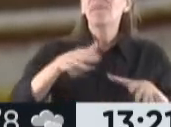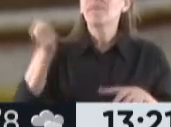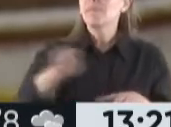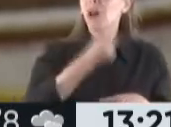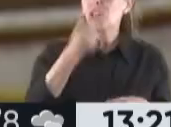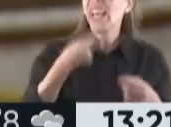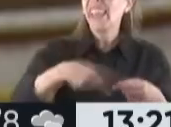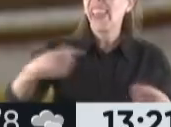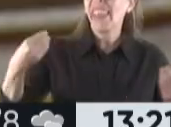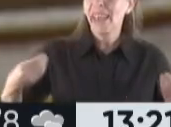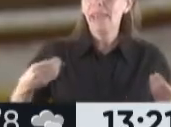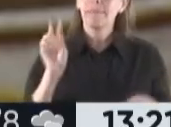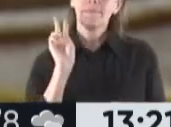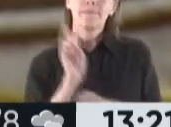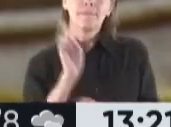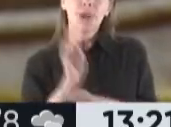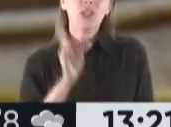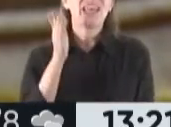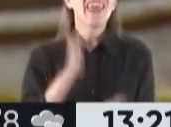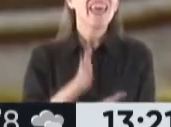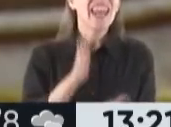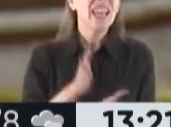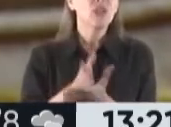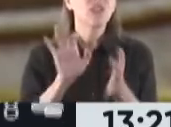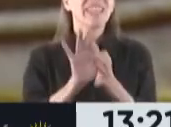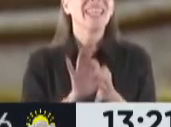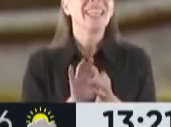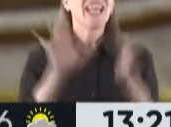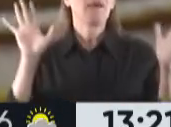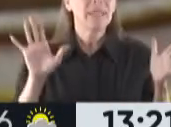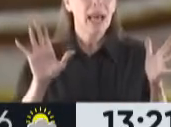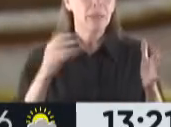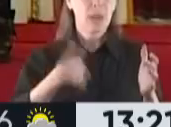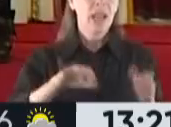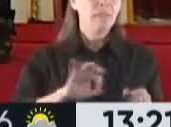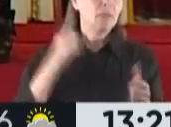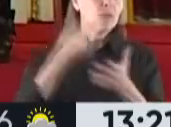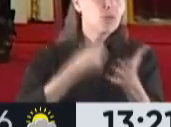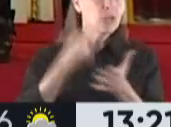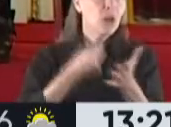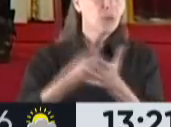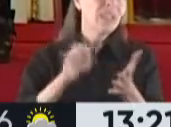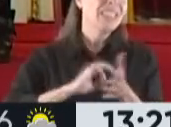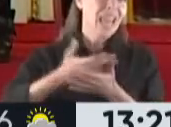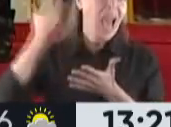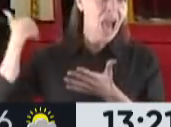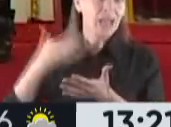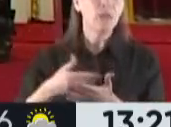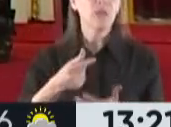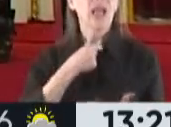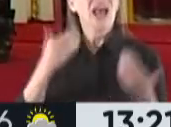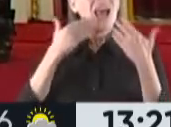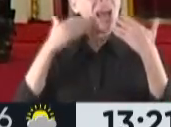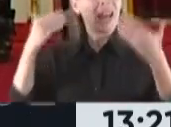es proteger los derechos y libertades por los que se ha luchado mucho. Quisiéramos agradecerles de